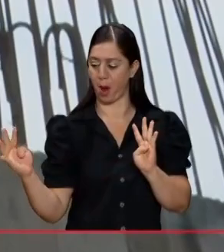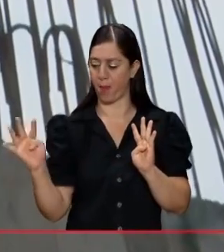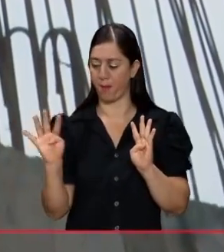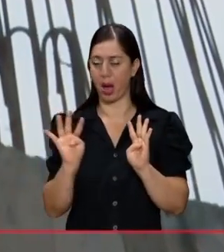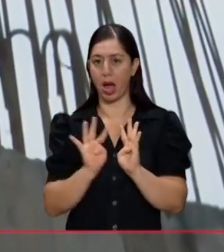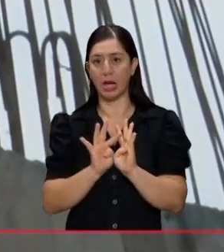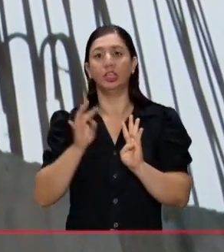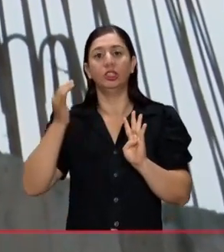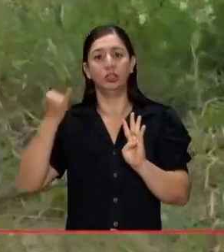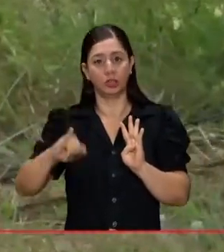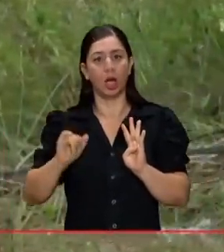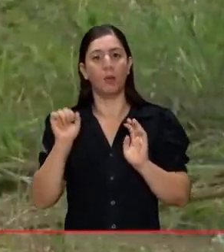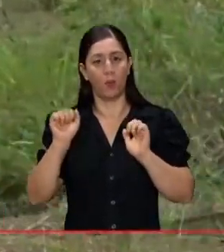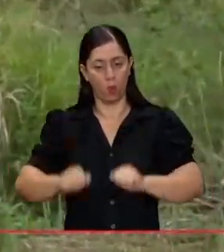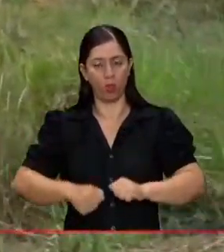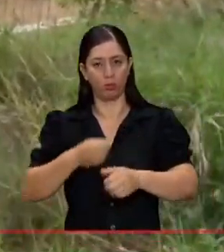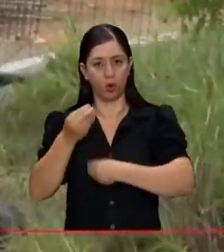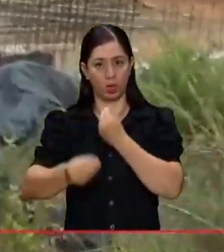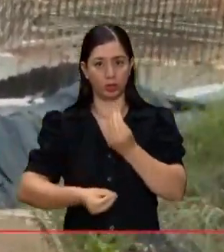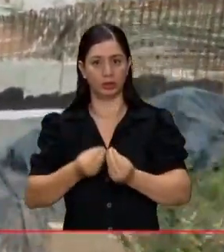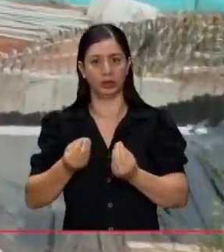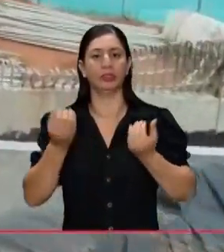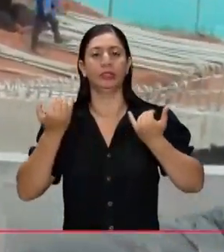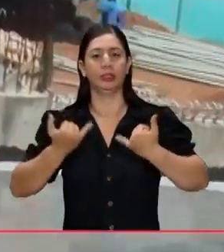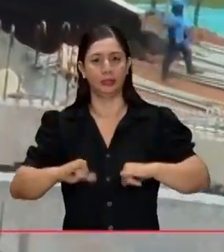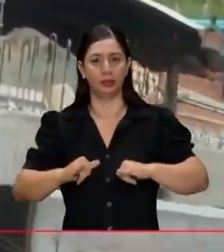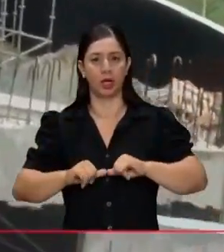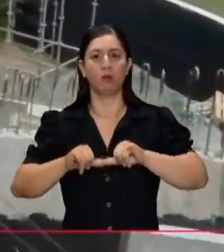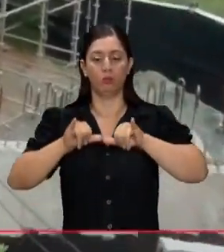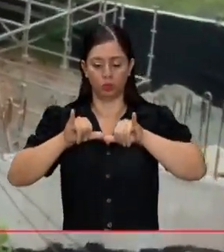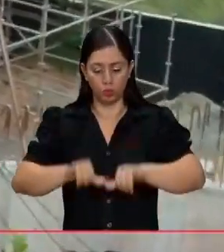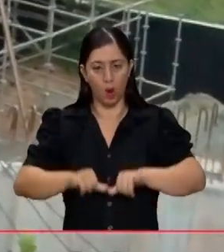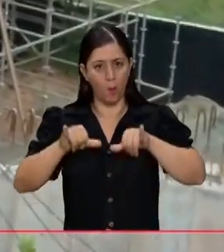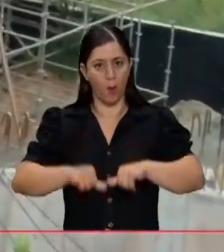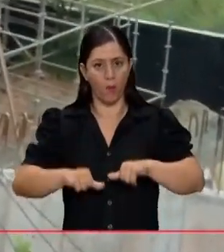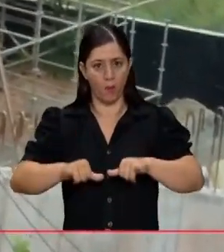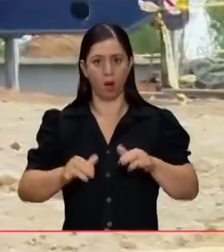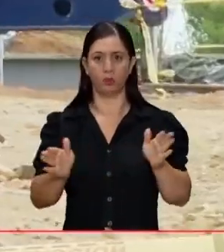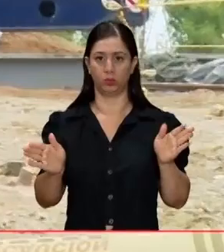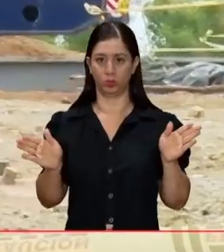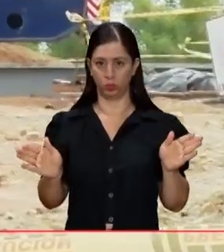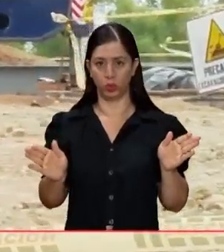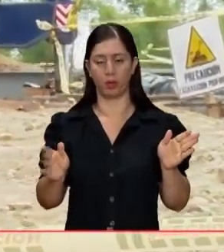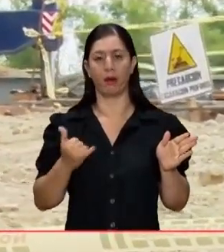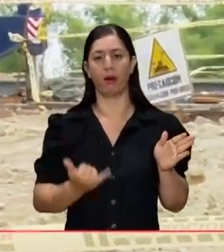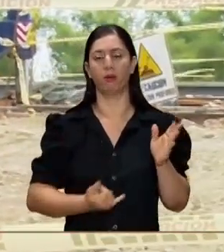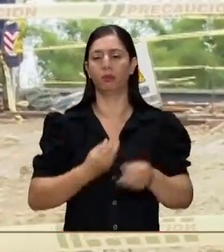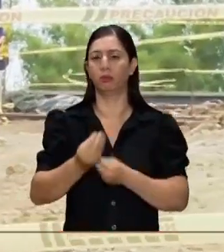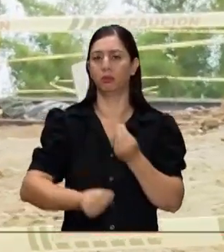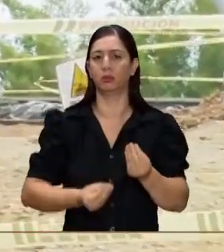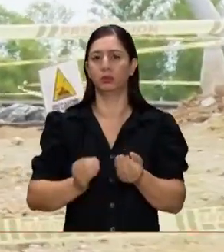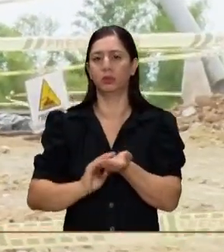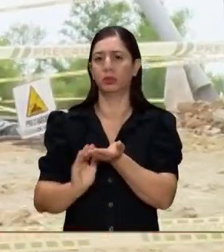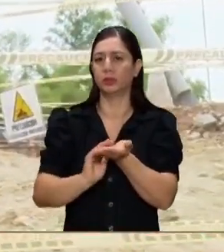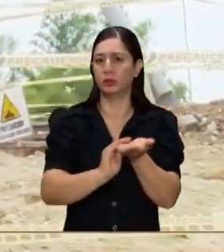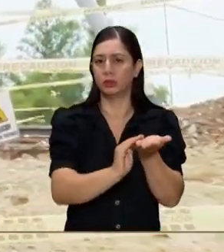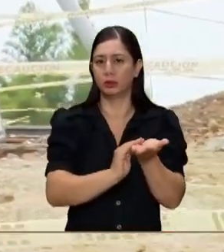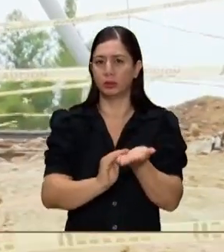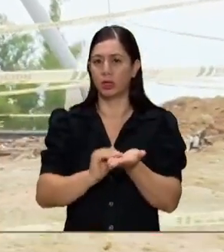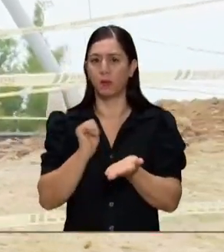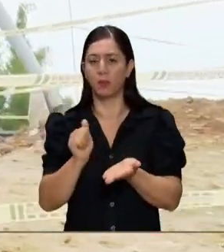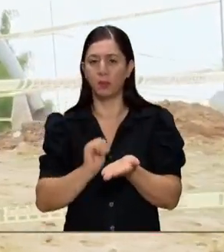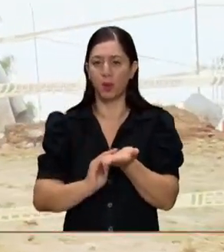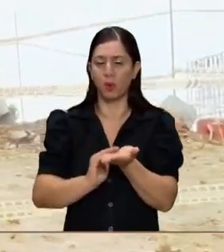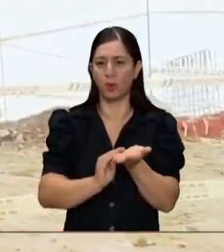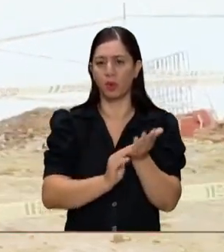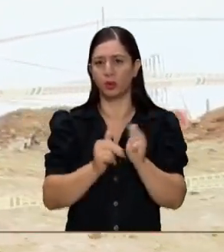podemos hacer ya el retiro de la estructura, ya va a quedar allí estable el monumento y vamos a proceder con todo lo que tiene que ver con la restauración del mismo